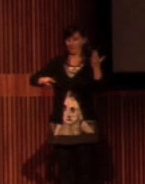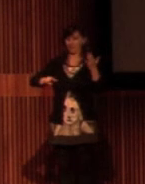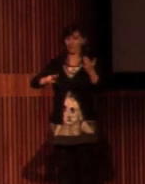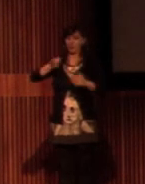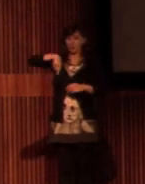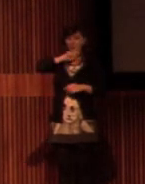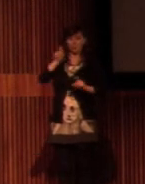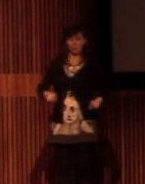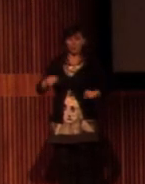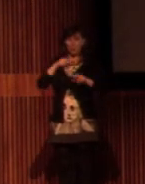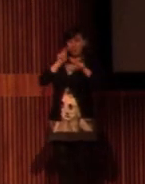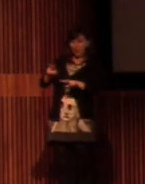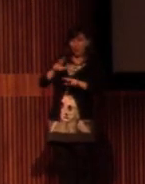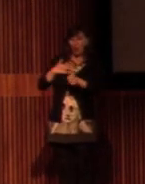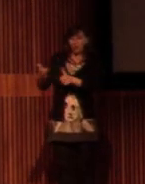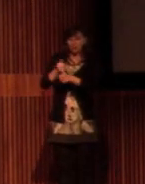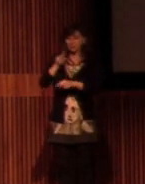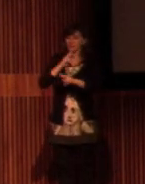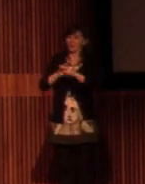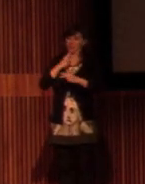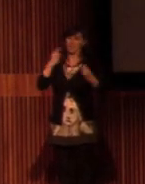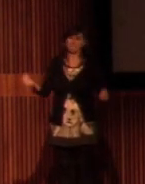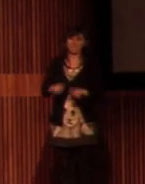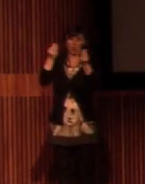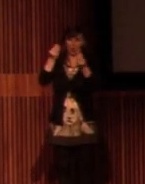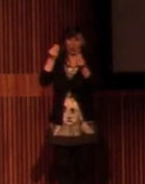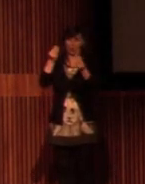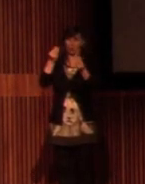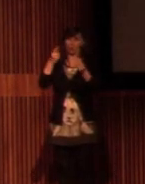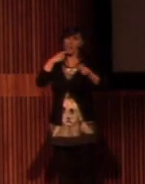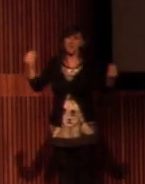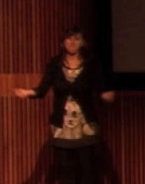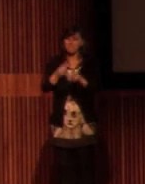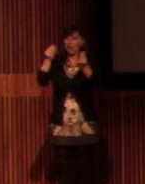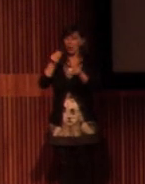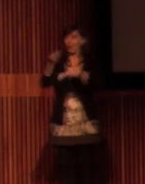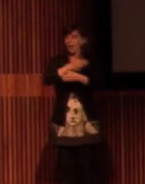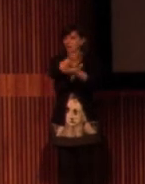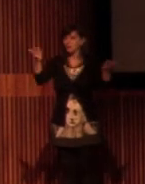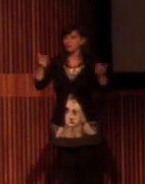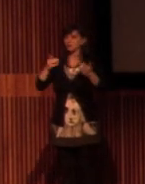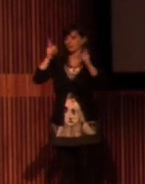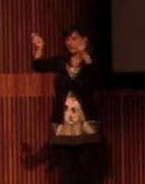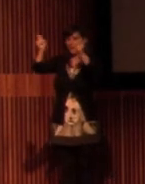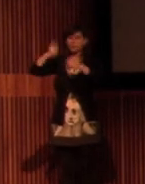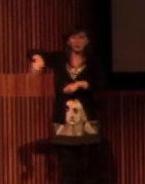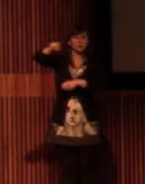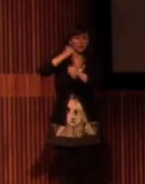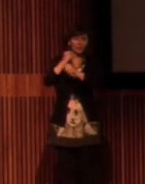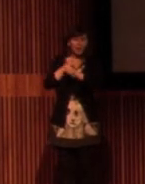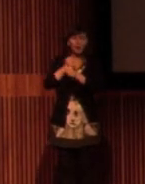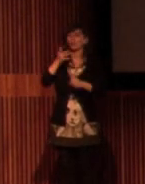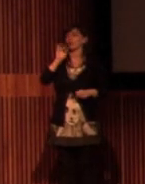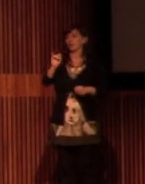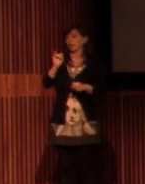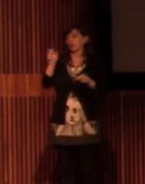fundación, este feito constitúe unhas mellores achegas que podemos facer ao terceiro sector social. Parabéns polo traballo realizado.